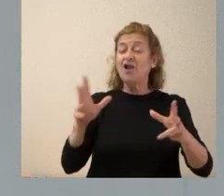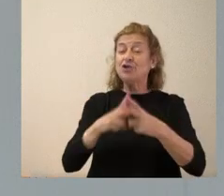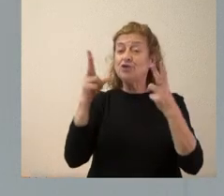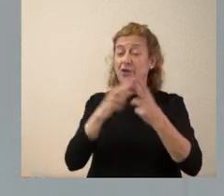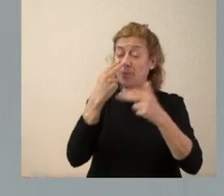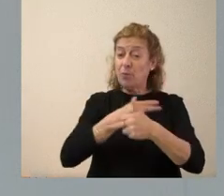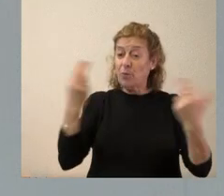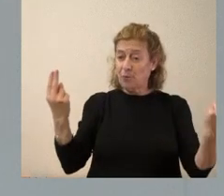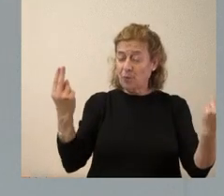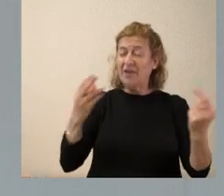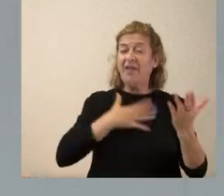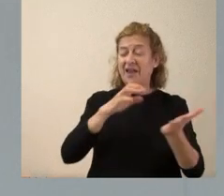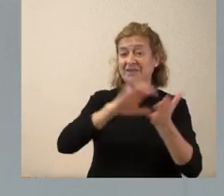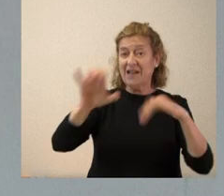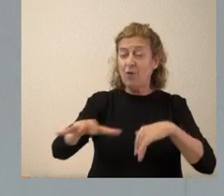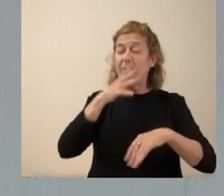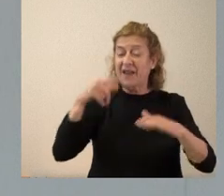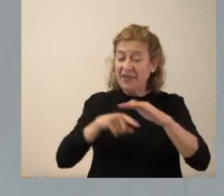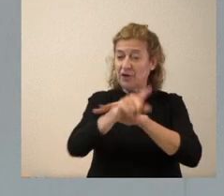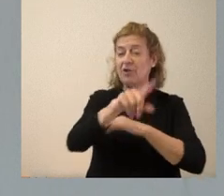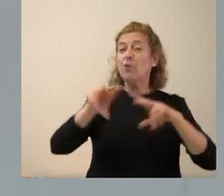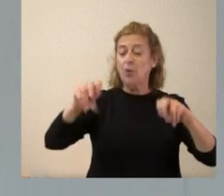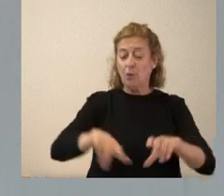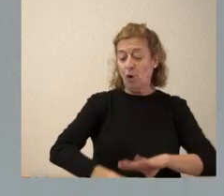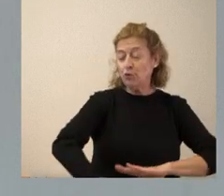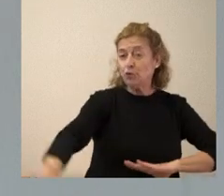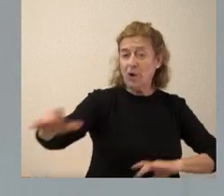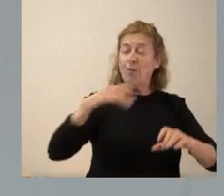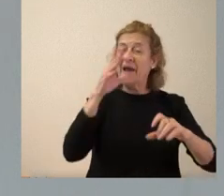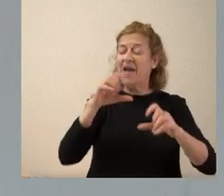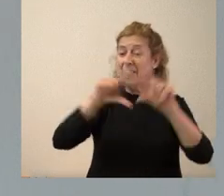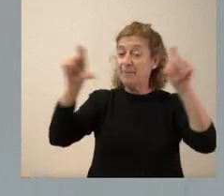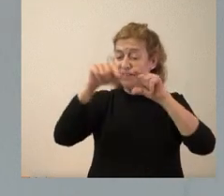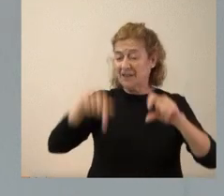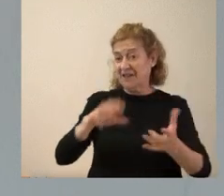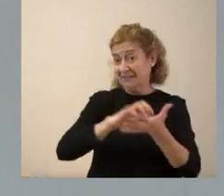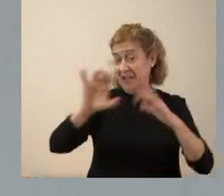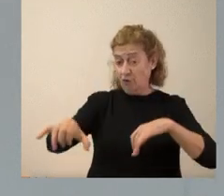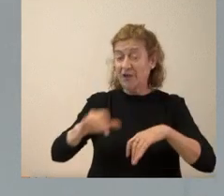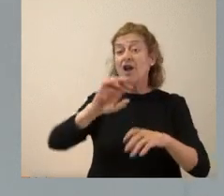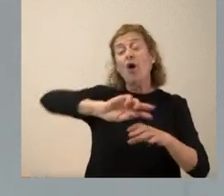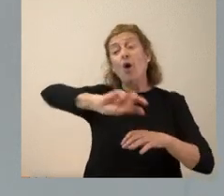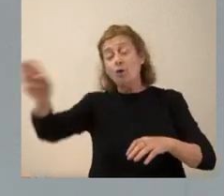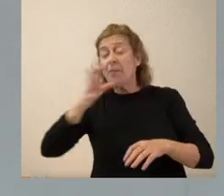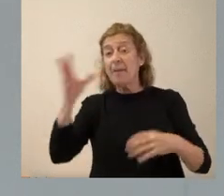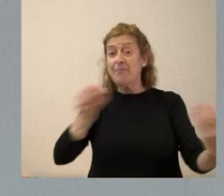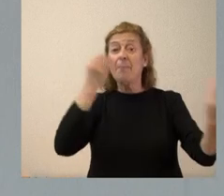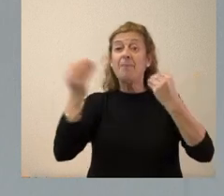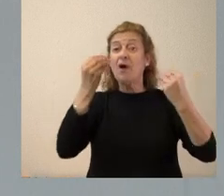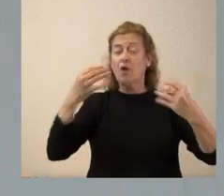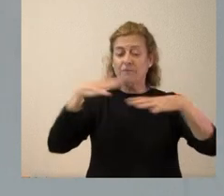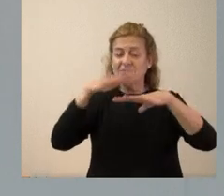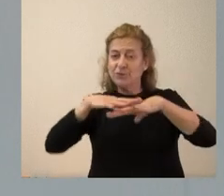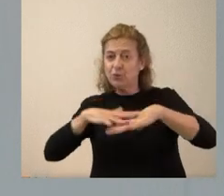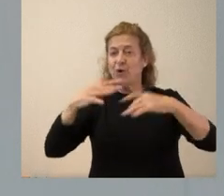pública de Castilla y león Para desarrollar nuevo suelo empresarial en nuestra comunidad Autónoma por un lado y por otro lado para mejorar las infraestructuras y